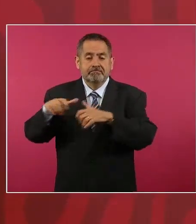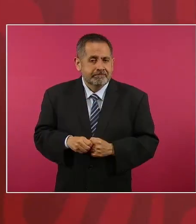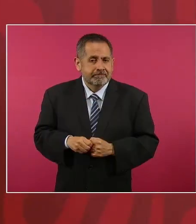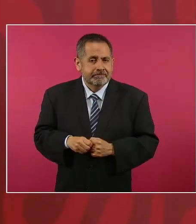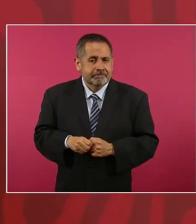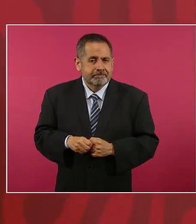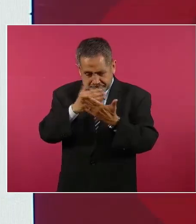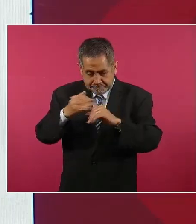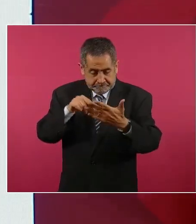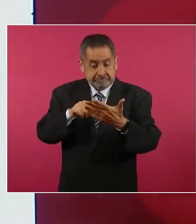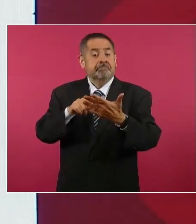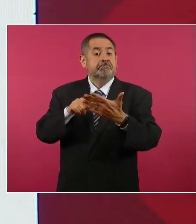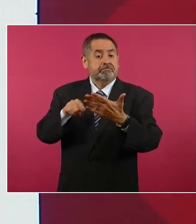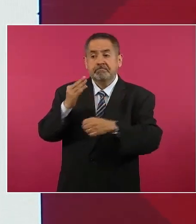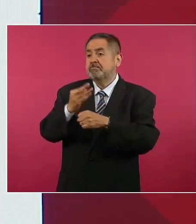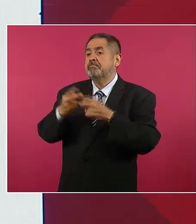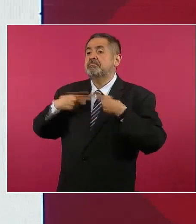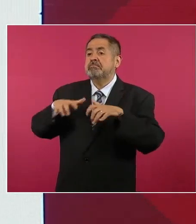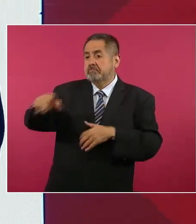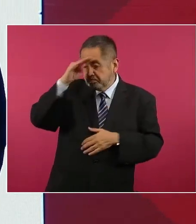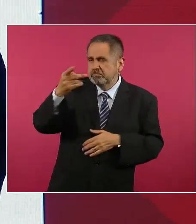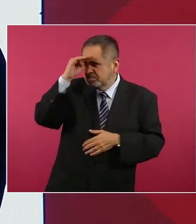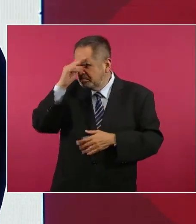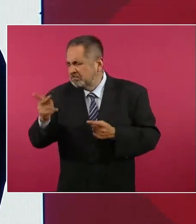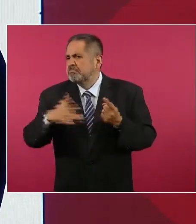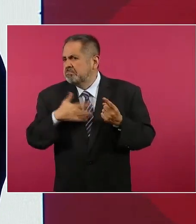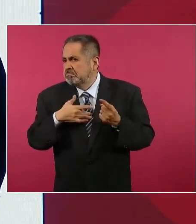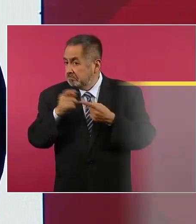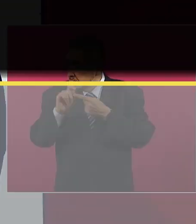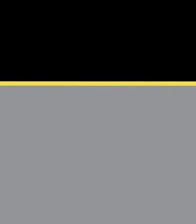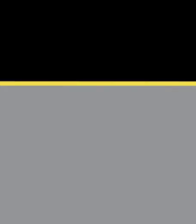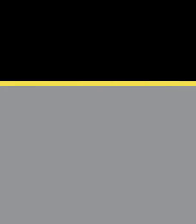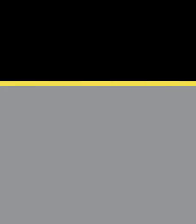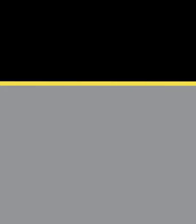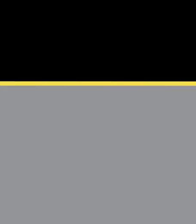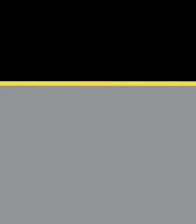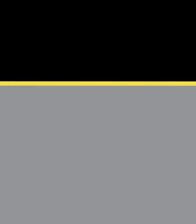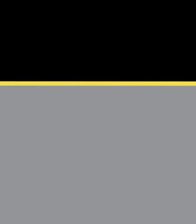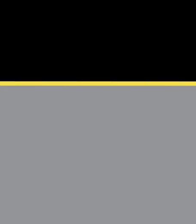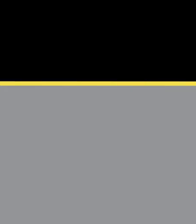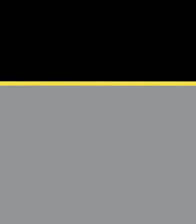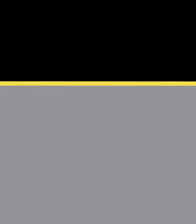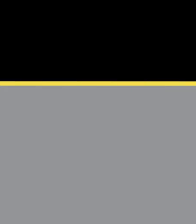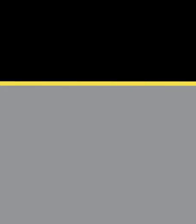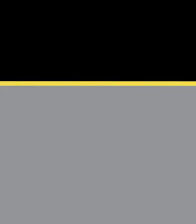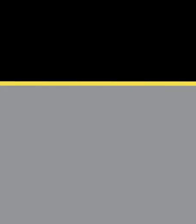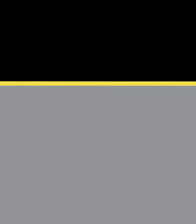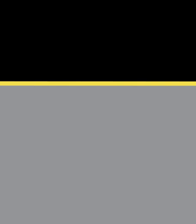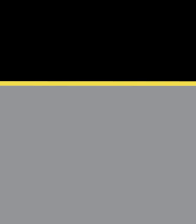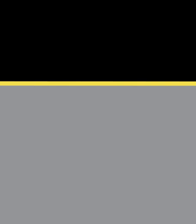poder enterarnos de que eso es lo que piensa la mayoría de la gente. Mira, sobre eso hay mucho que discutir.